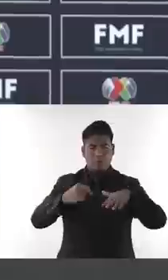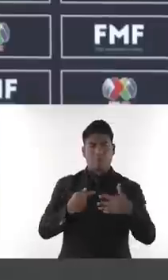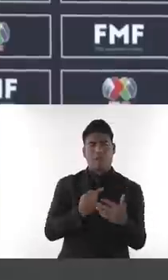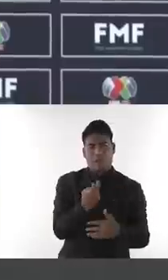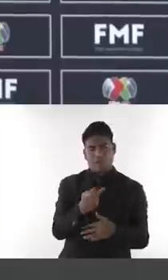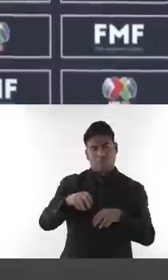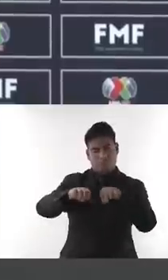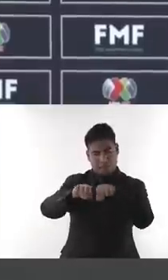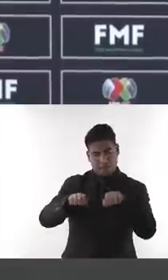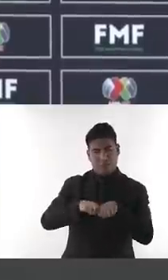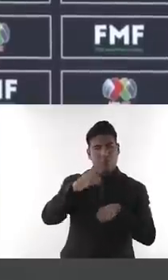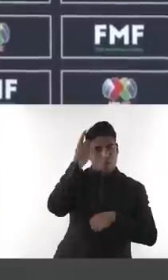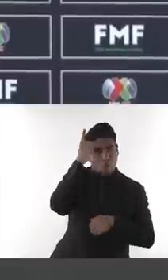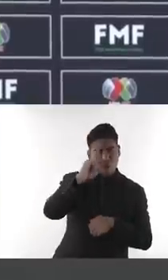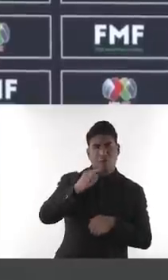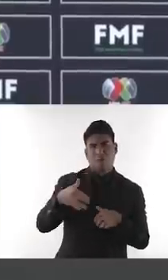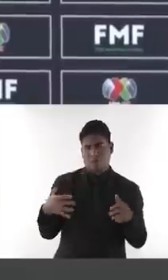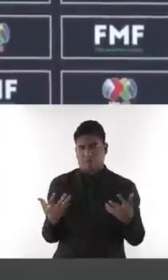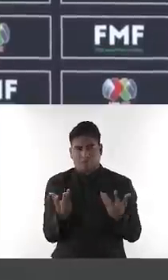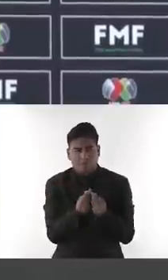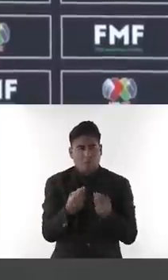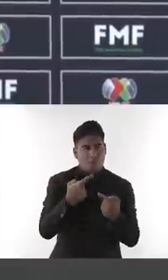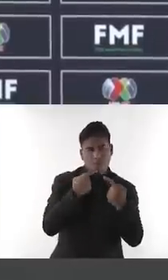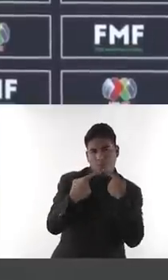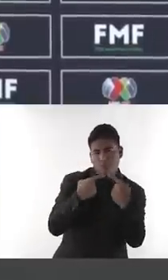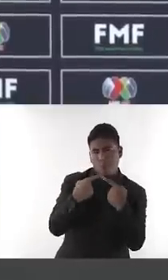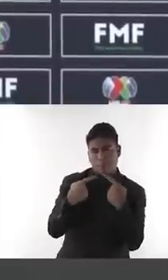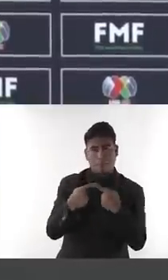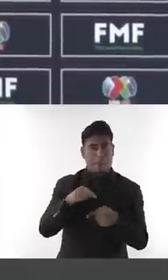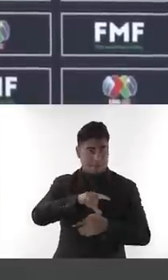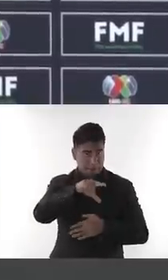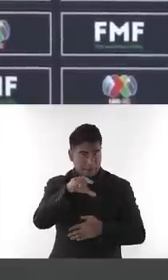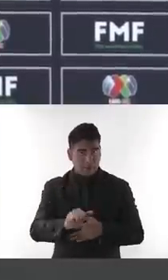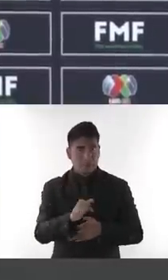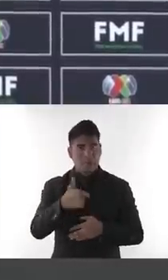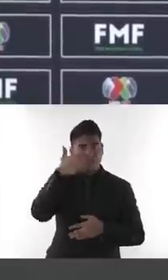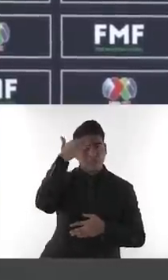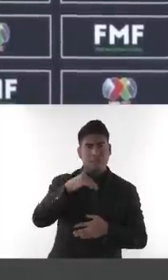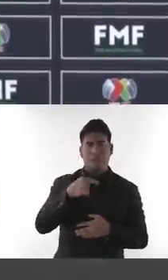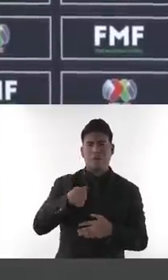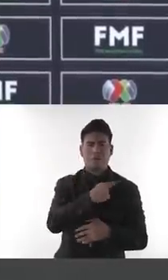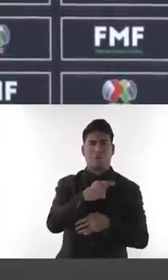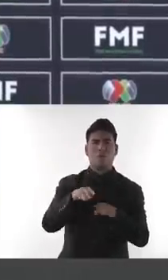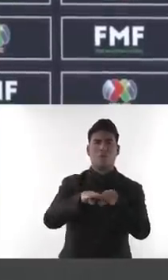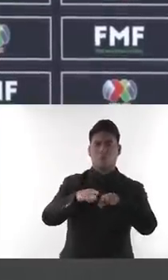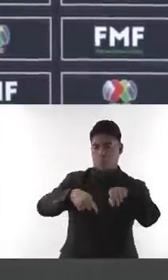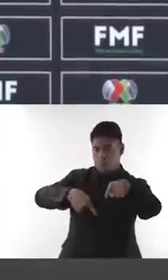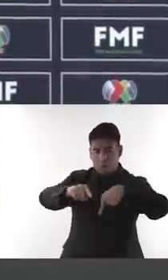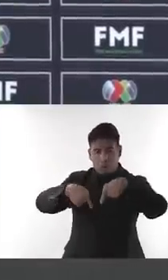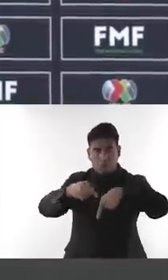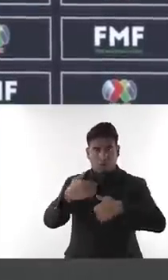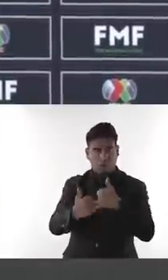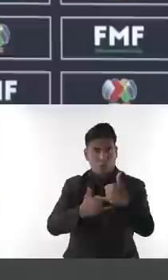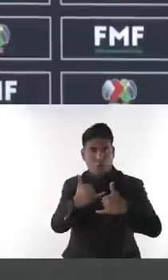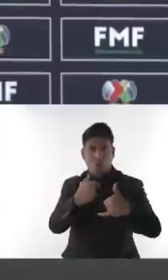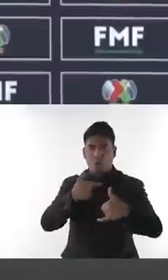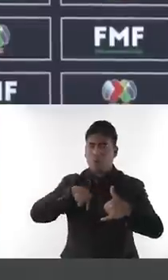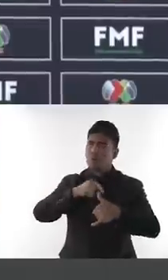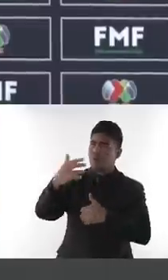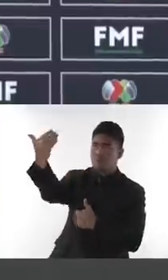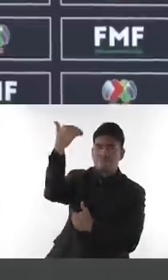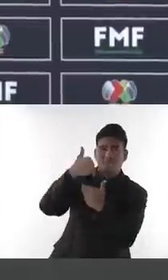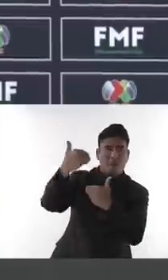señor Martino de cómo le estaba afectando la cantidad de extranjeros directamente a las